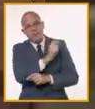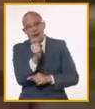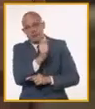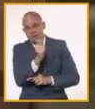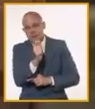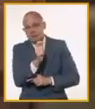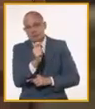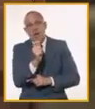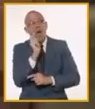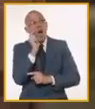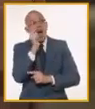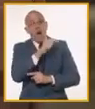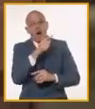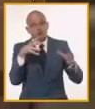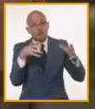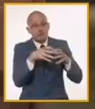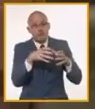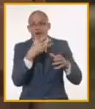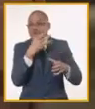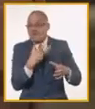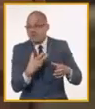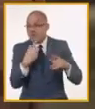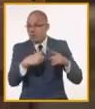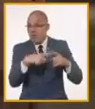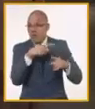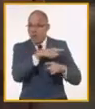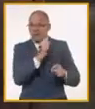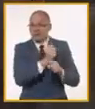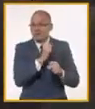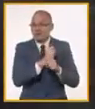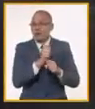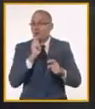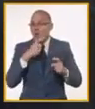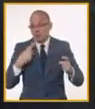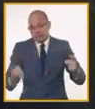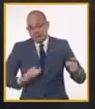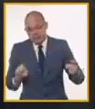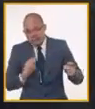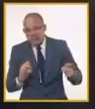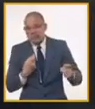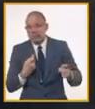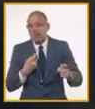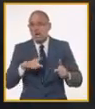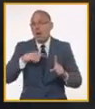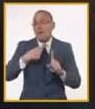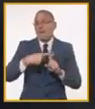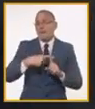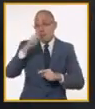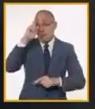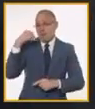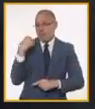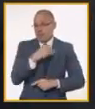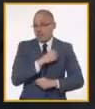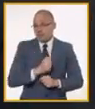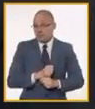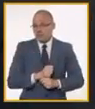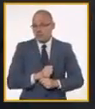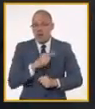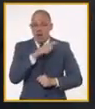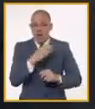Participó en varios combates como médico y guerrillero. Fue fundador del Segundo